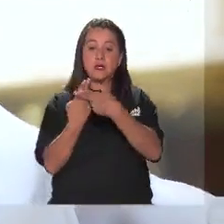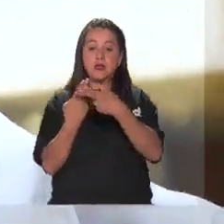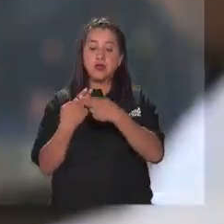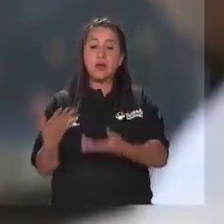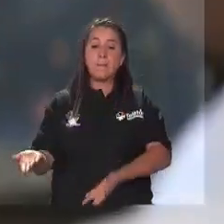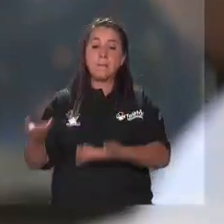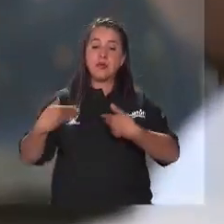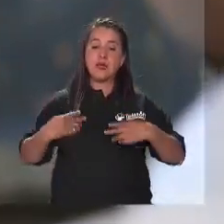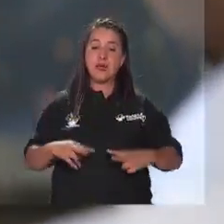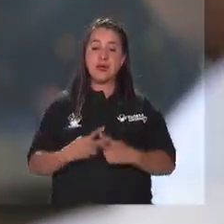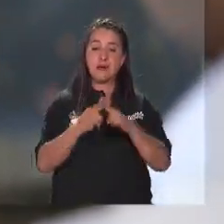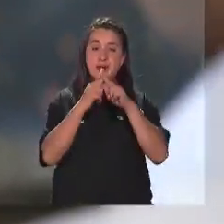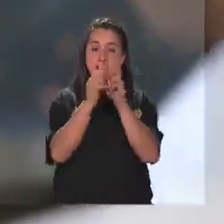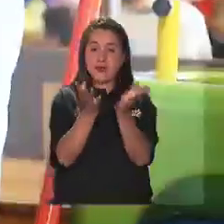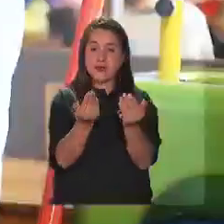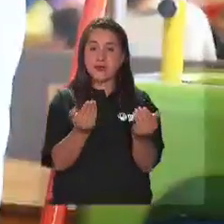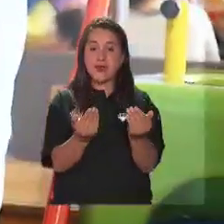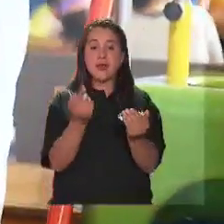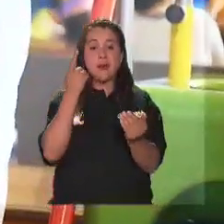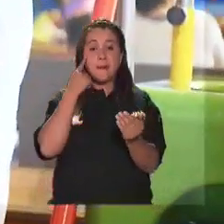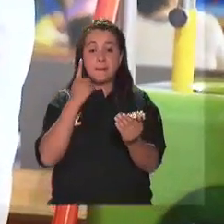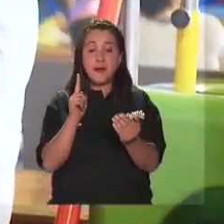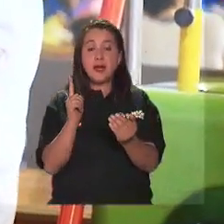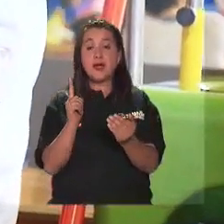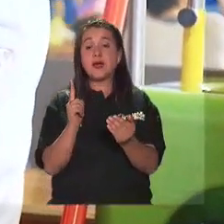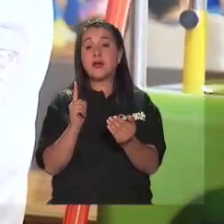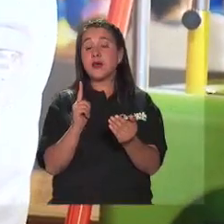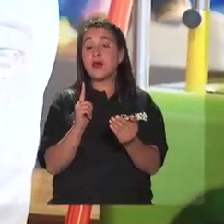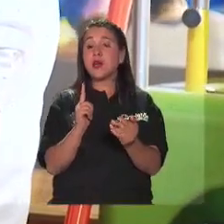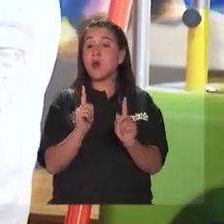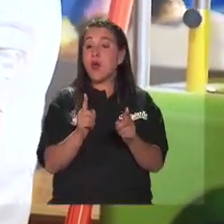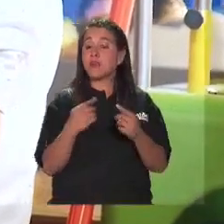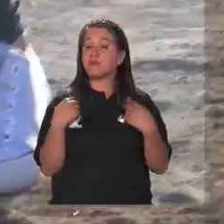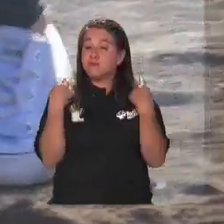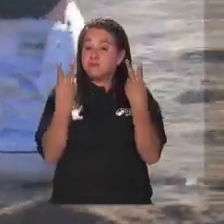las herramientas necesarias para afrontar la vida con una discapacidad.